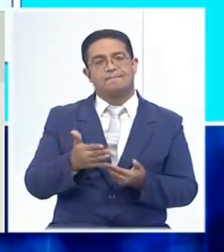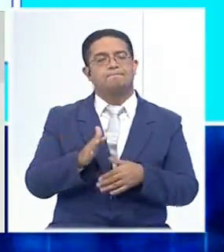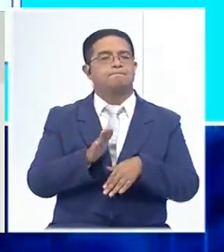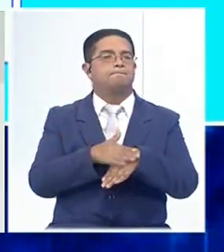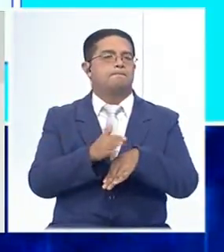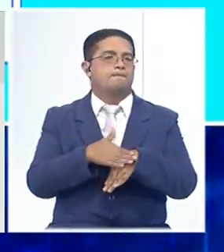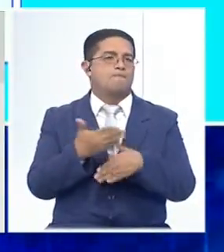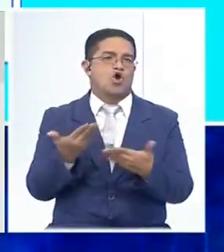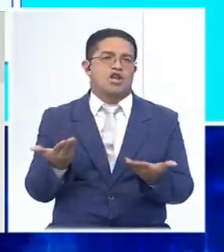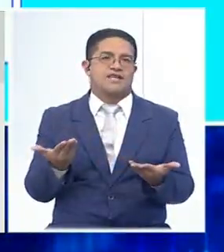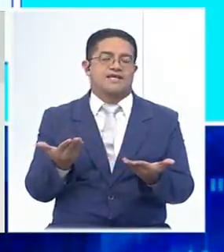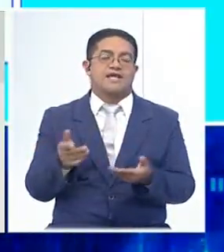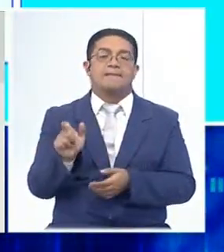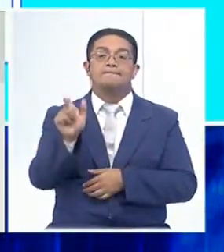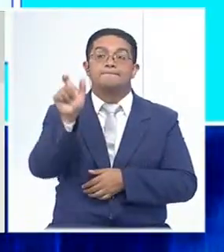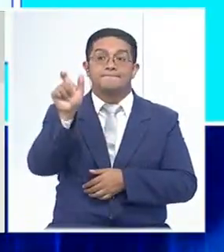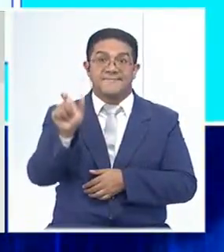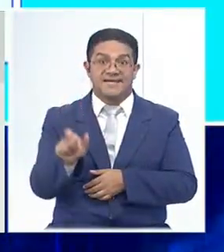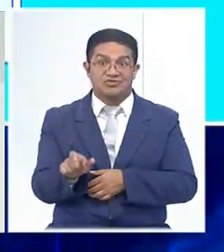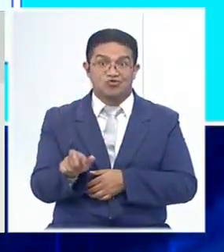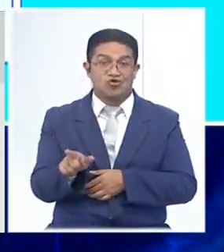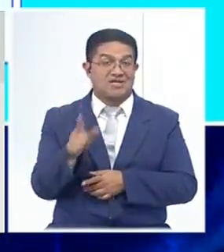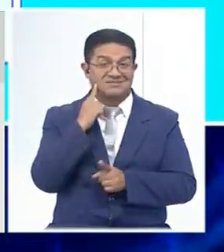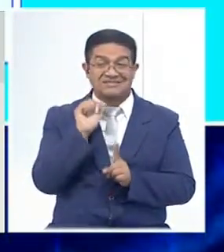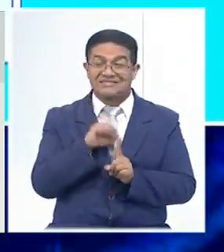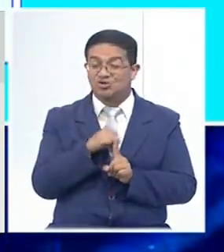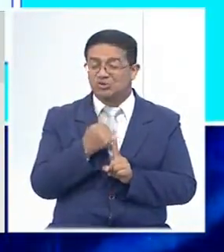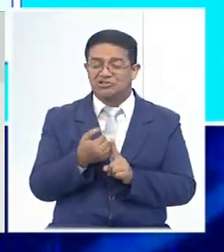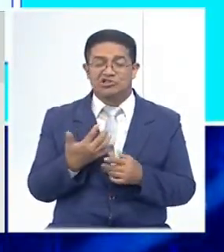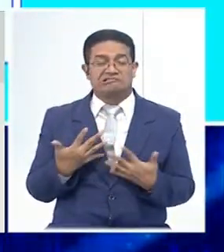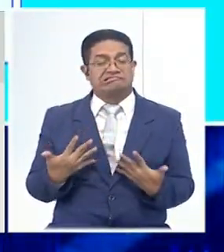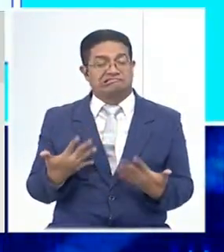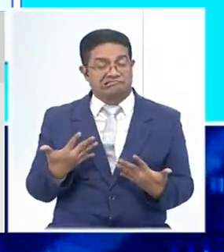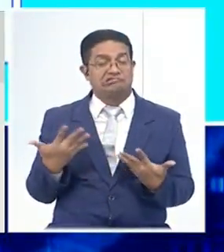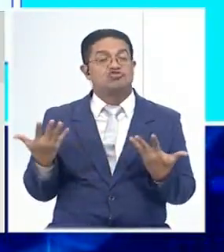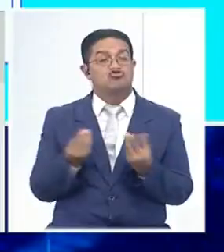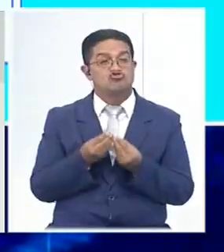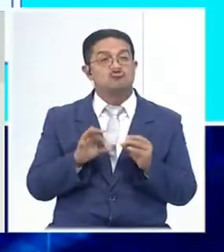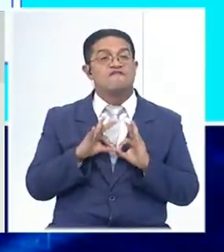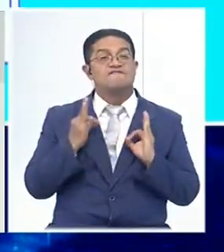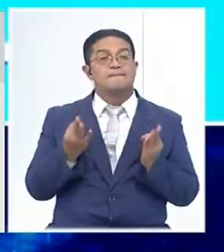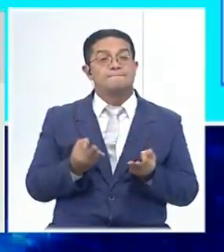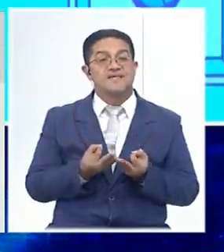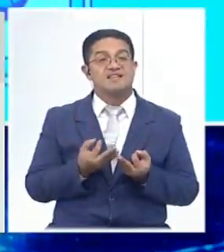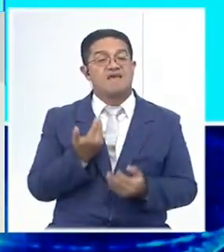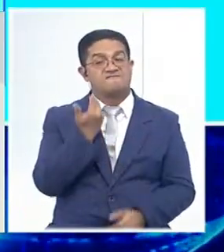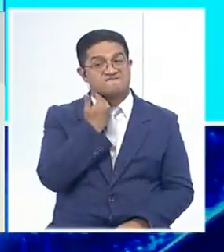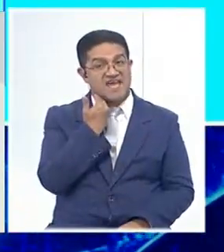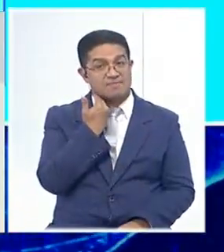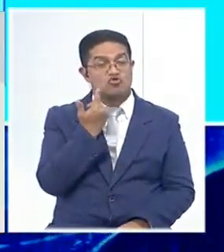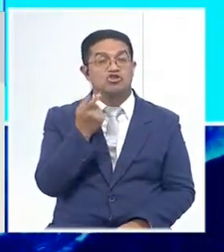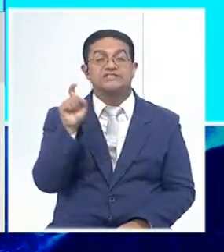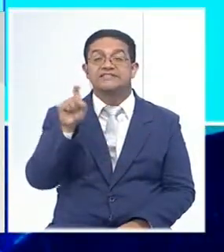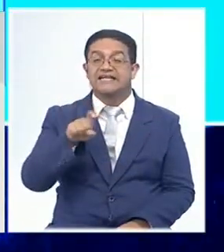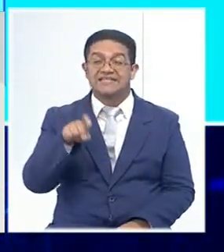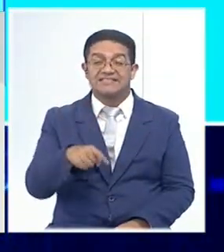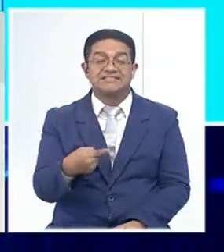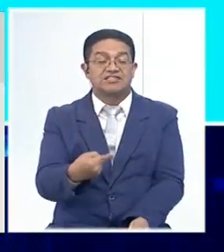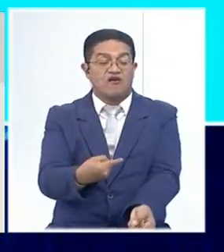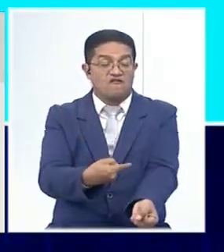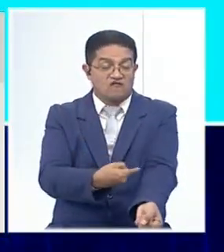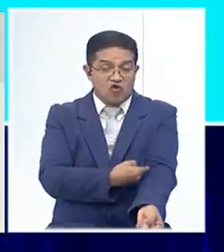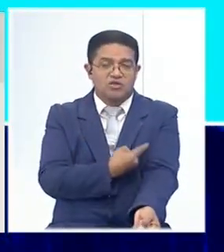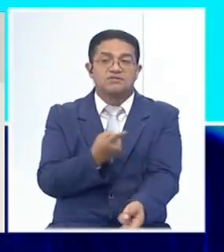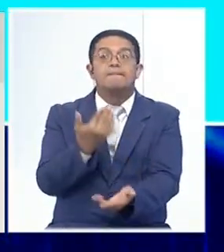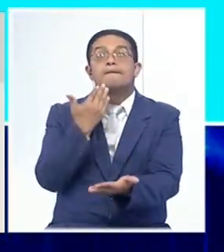porque cuando una persona está en un momento muy álgido con su familiar, enfermo que requiriendo transfusiones, se le